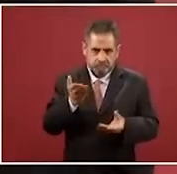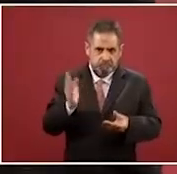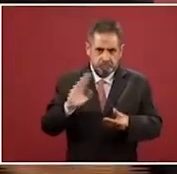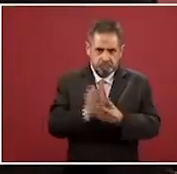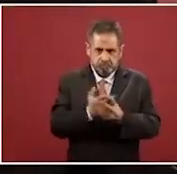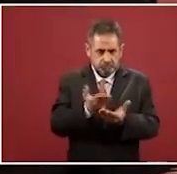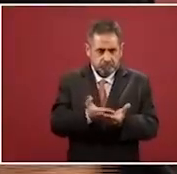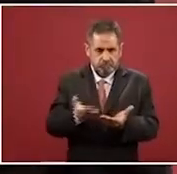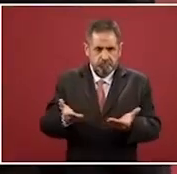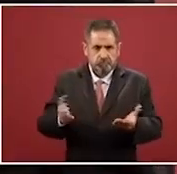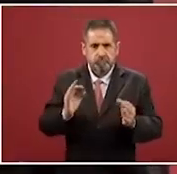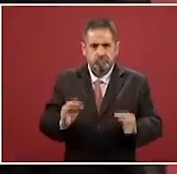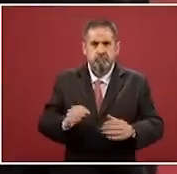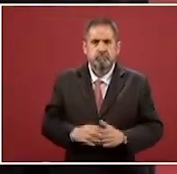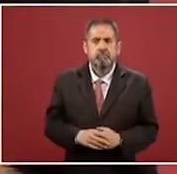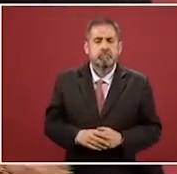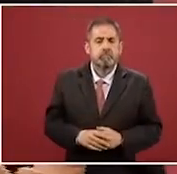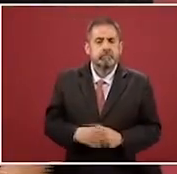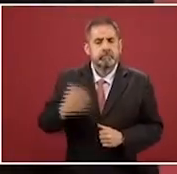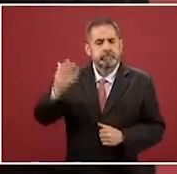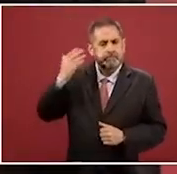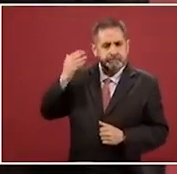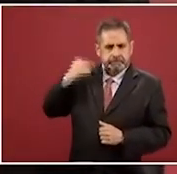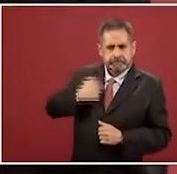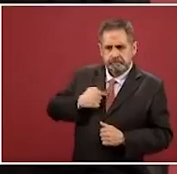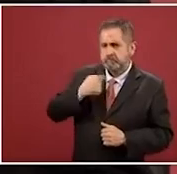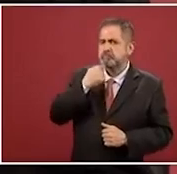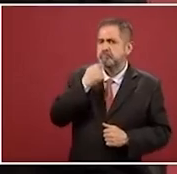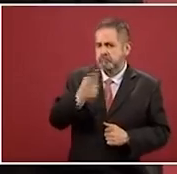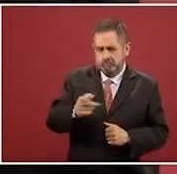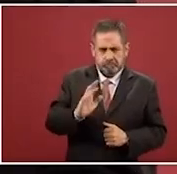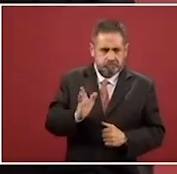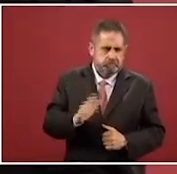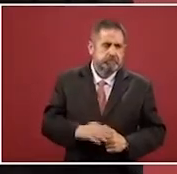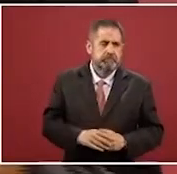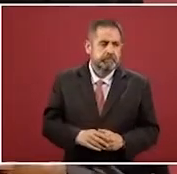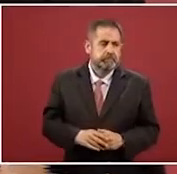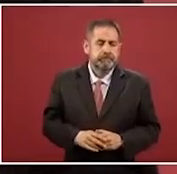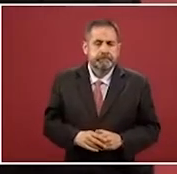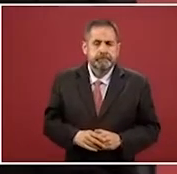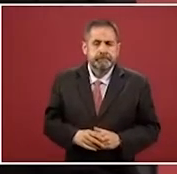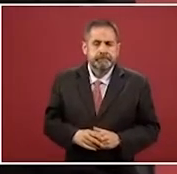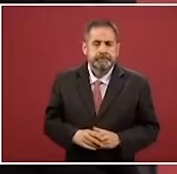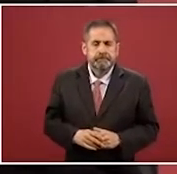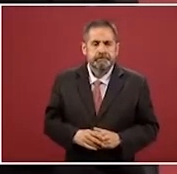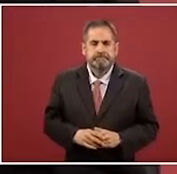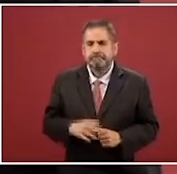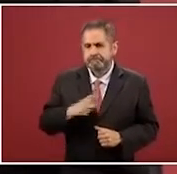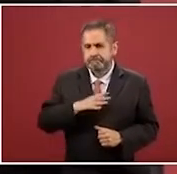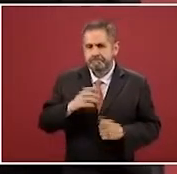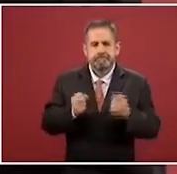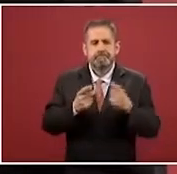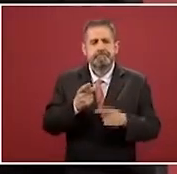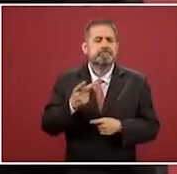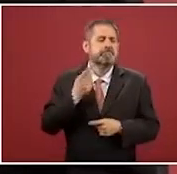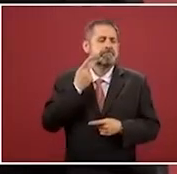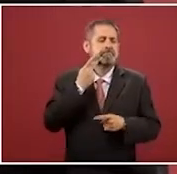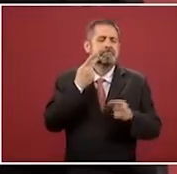porque lo dijimos hace unos días, hay mucha